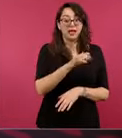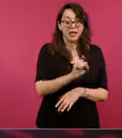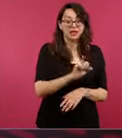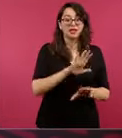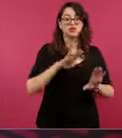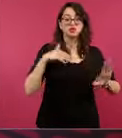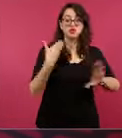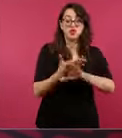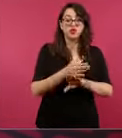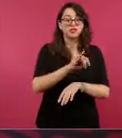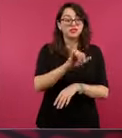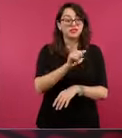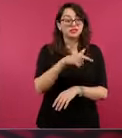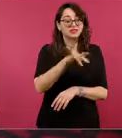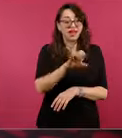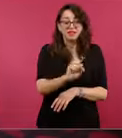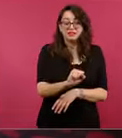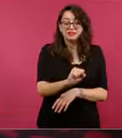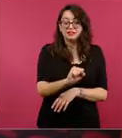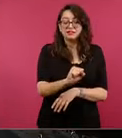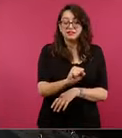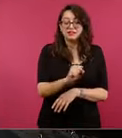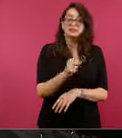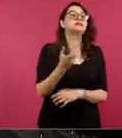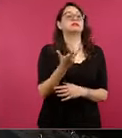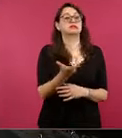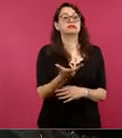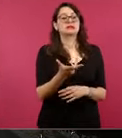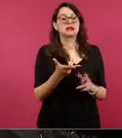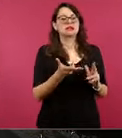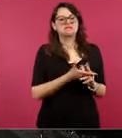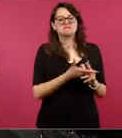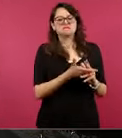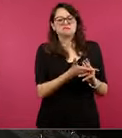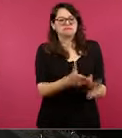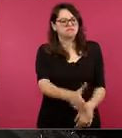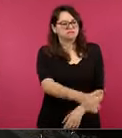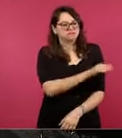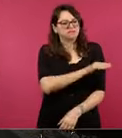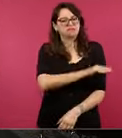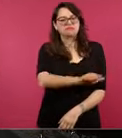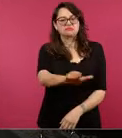Y se estima que en esas guerras de exterminio, solo